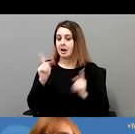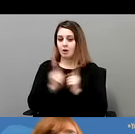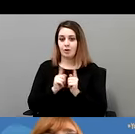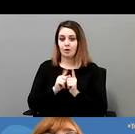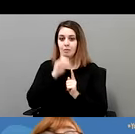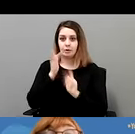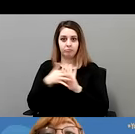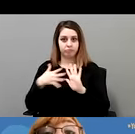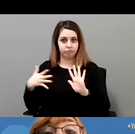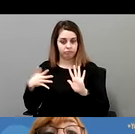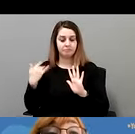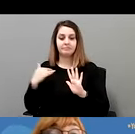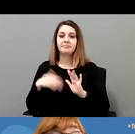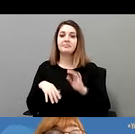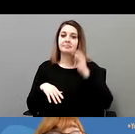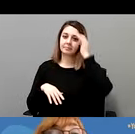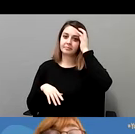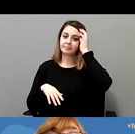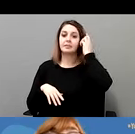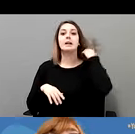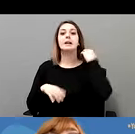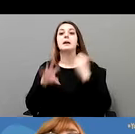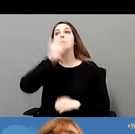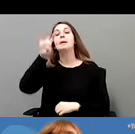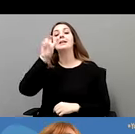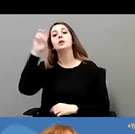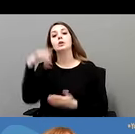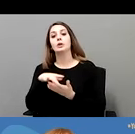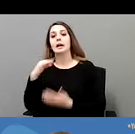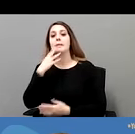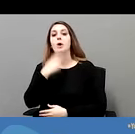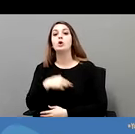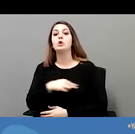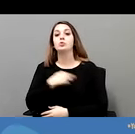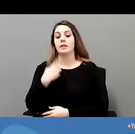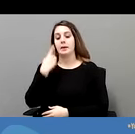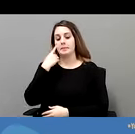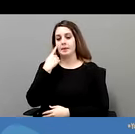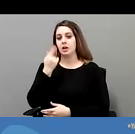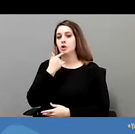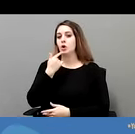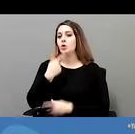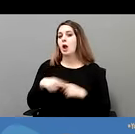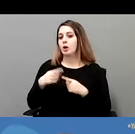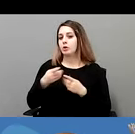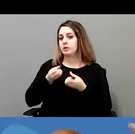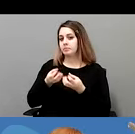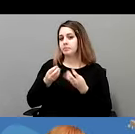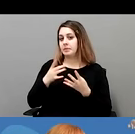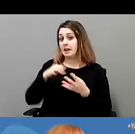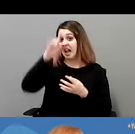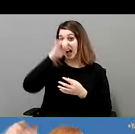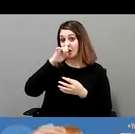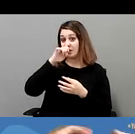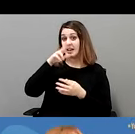me estoy comiendo mucho tiempo, ¿qué pasa en otros países? Suecia. Pues fijaros, os voy a decir una cosa. ¿Recordáis a